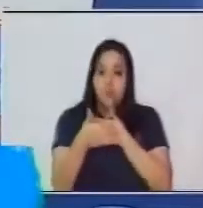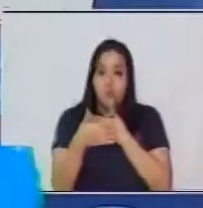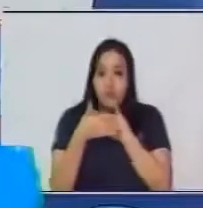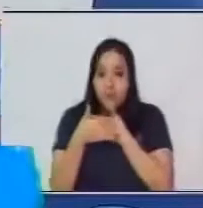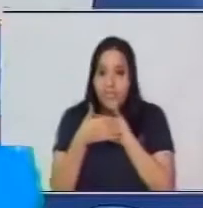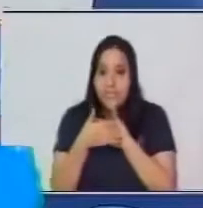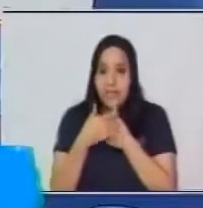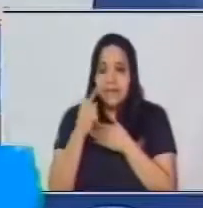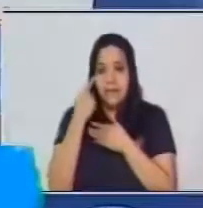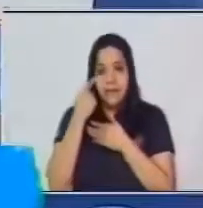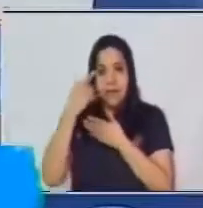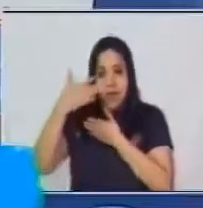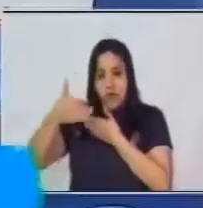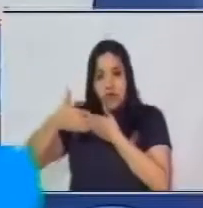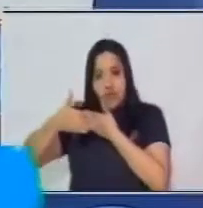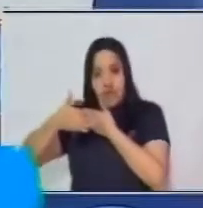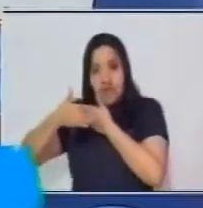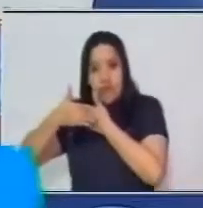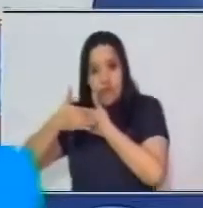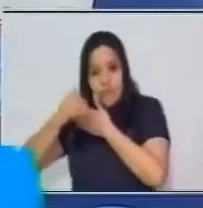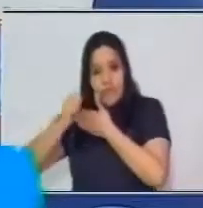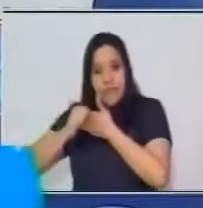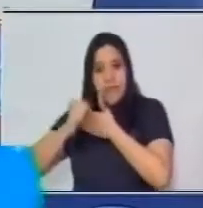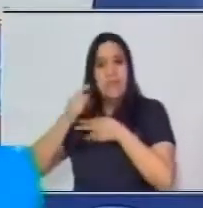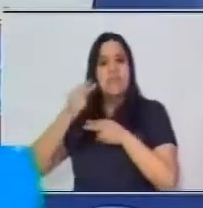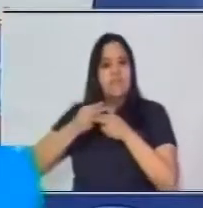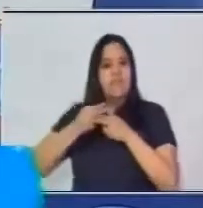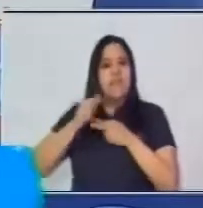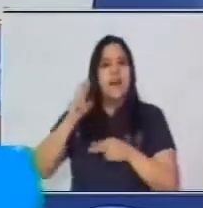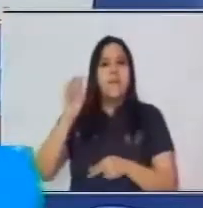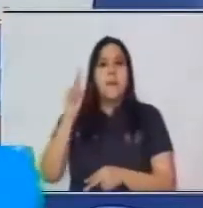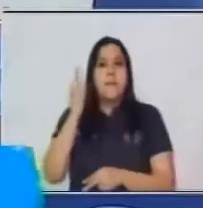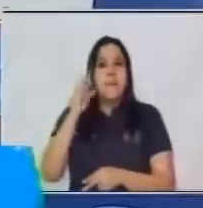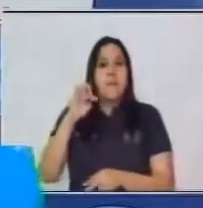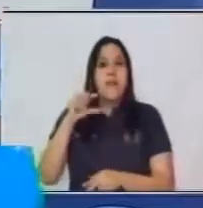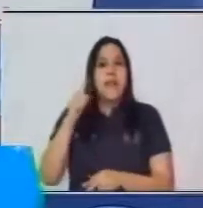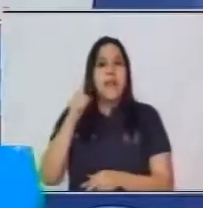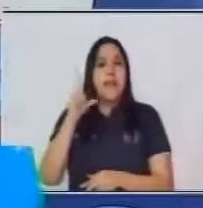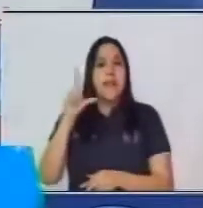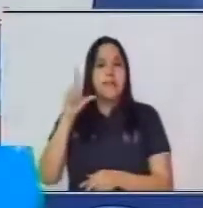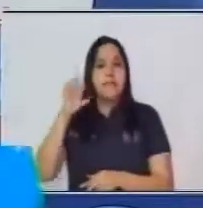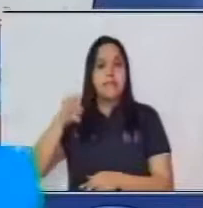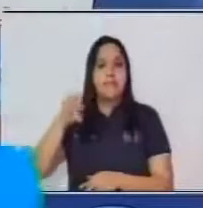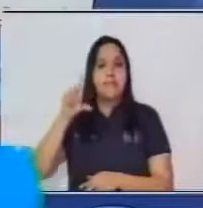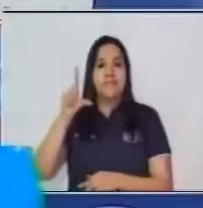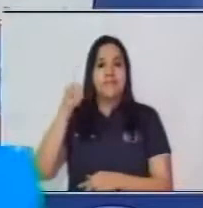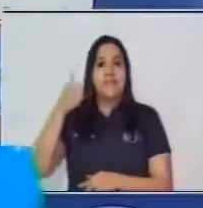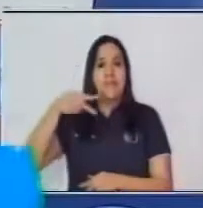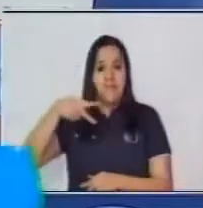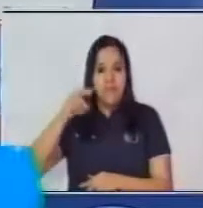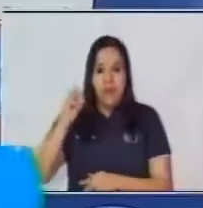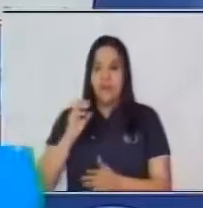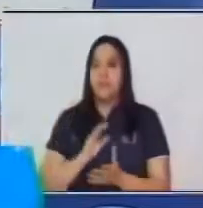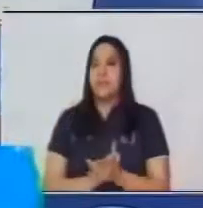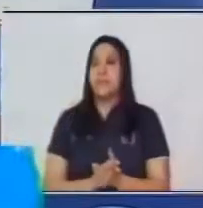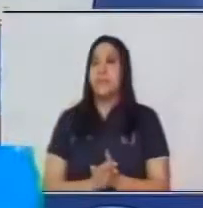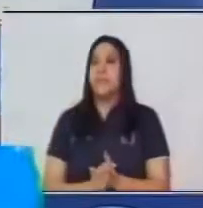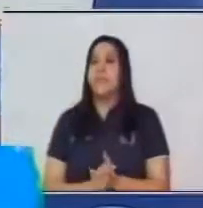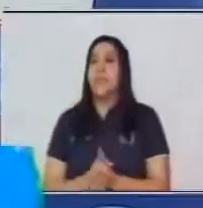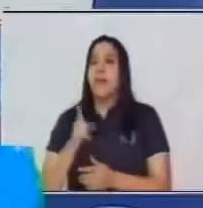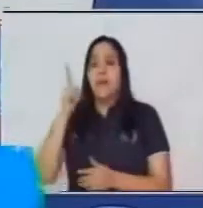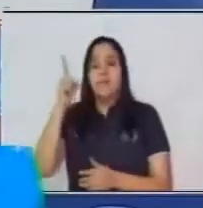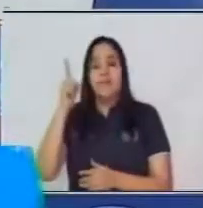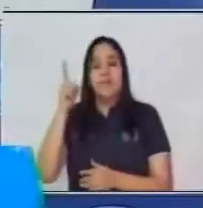A eso se le llama primer plano. Entonces digamos que tenemos acá nuestro personaje, que es un robot que se cree ser humano,